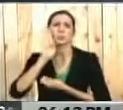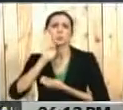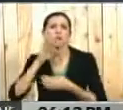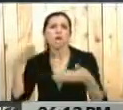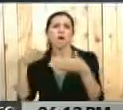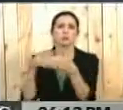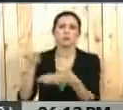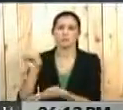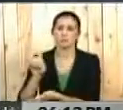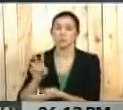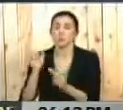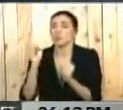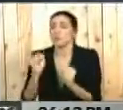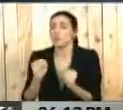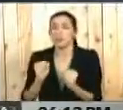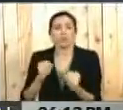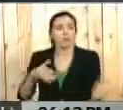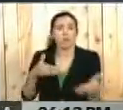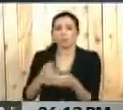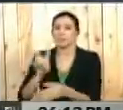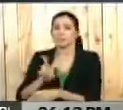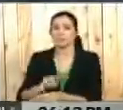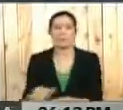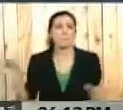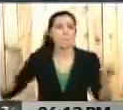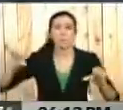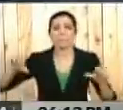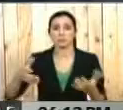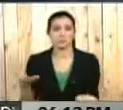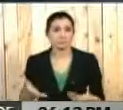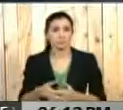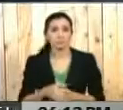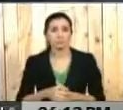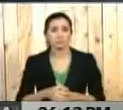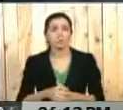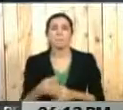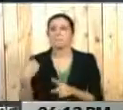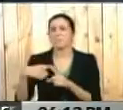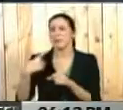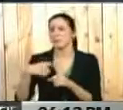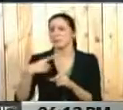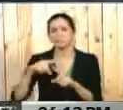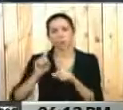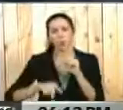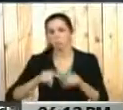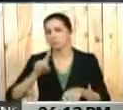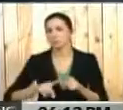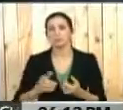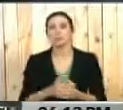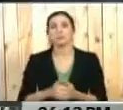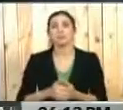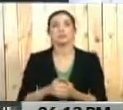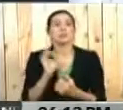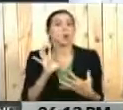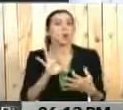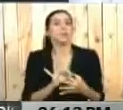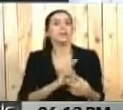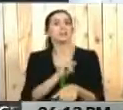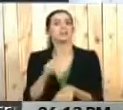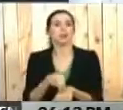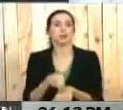desprestigio brutal hacia Venezuela, entre otros muchísimos aspectos. Bueno, eso requiere unidad